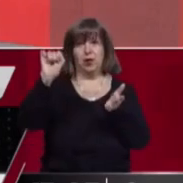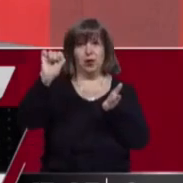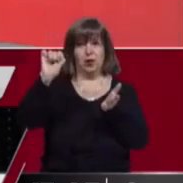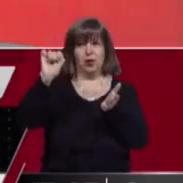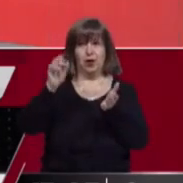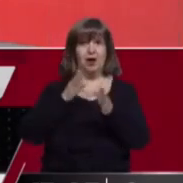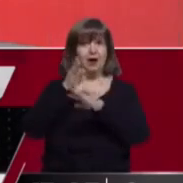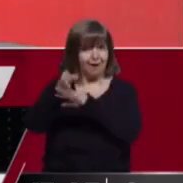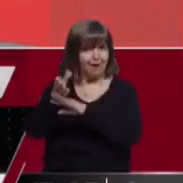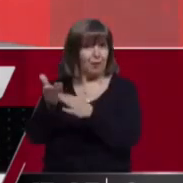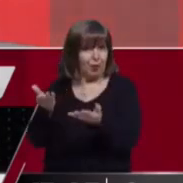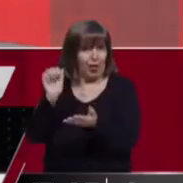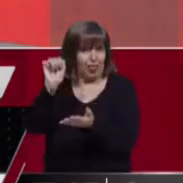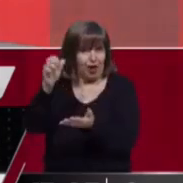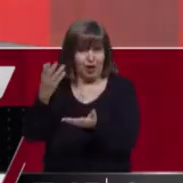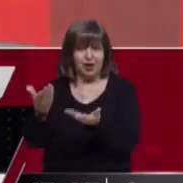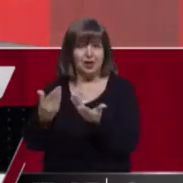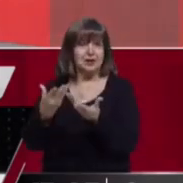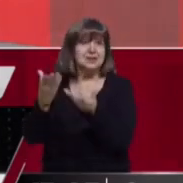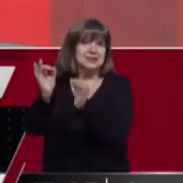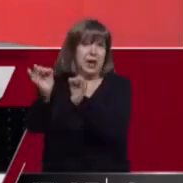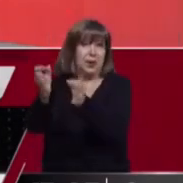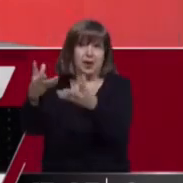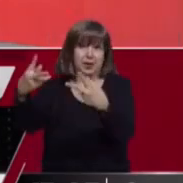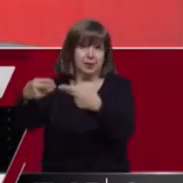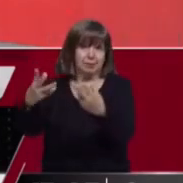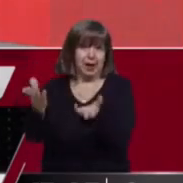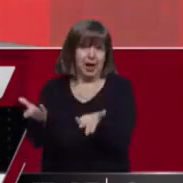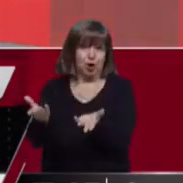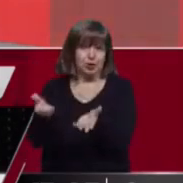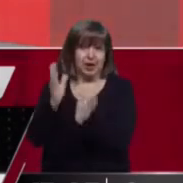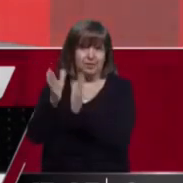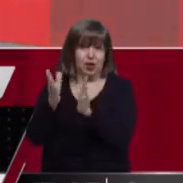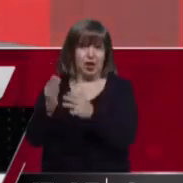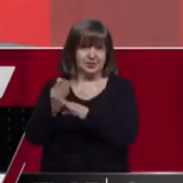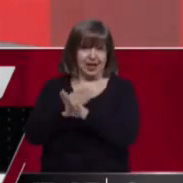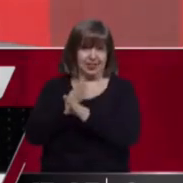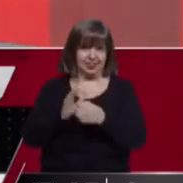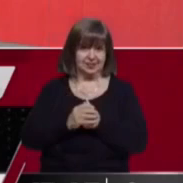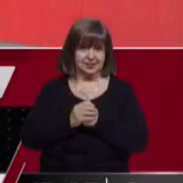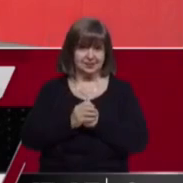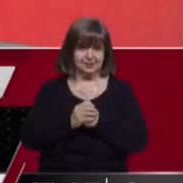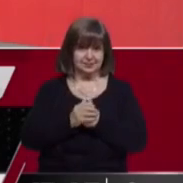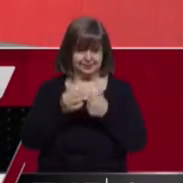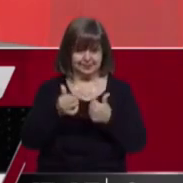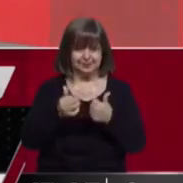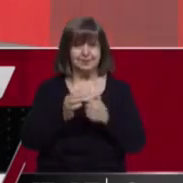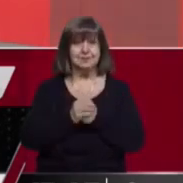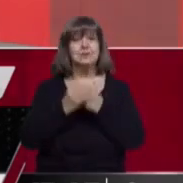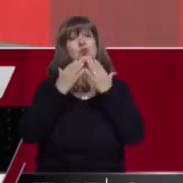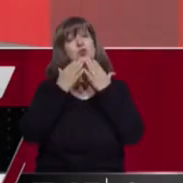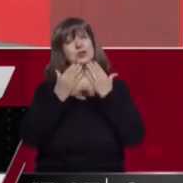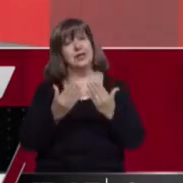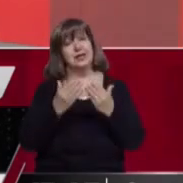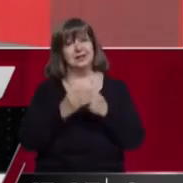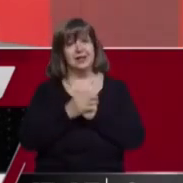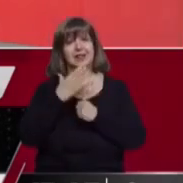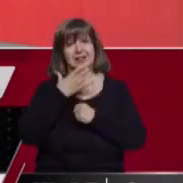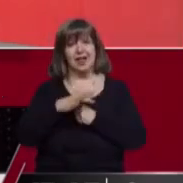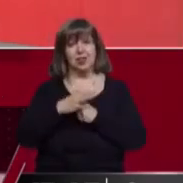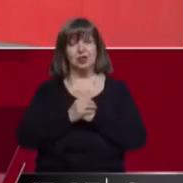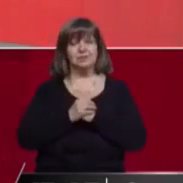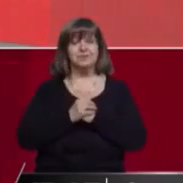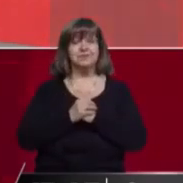responsables todos, claro, si alguien toma conocimiento, que no sea parte del Estado, que pueda llamar a la línea y nosotros podemos como